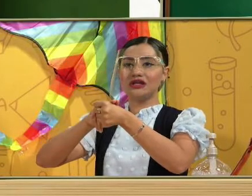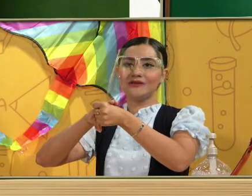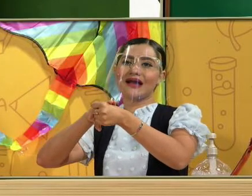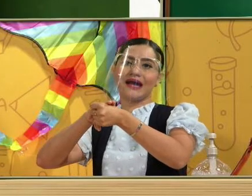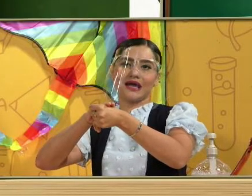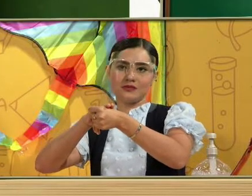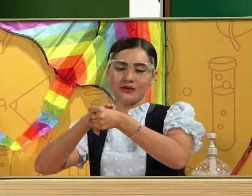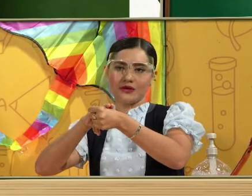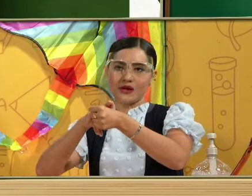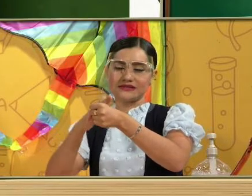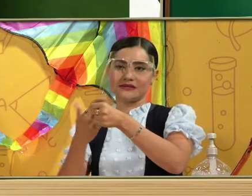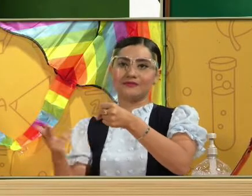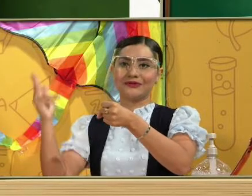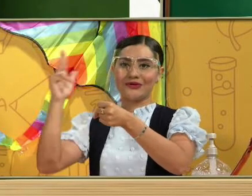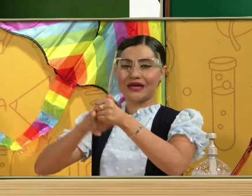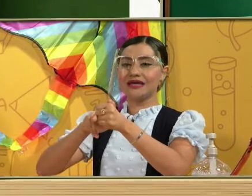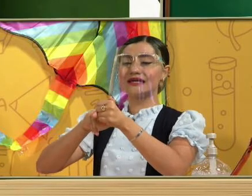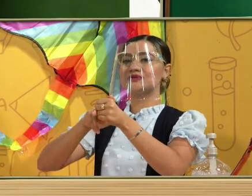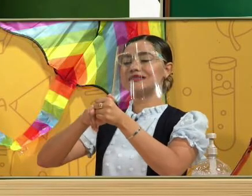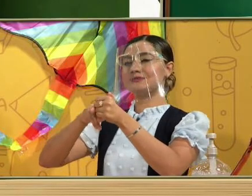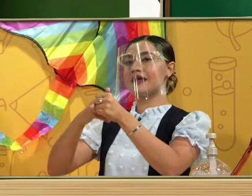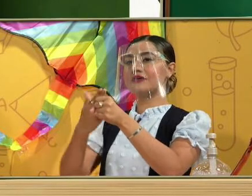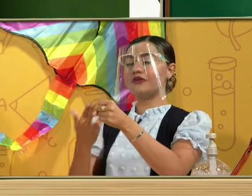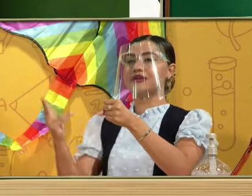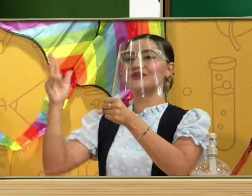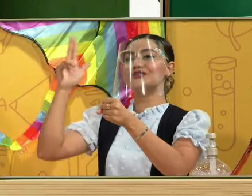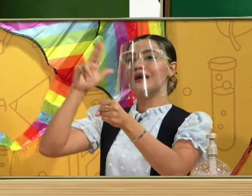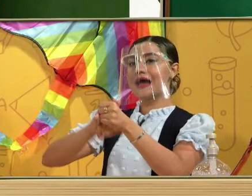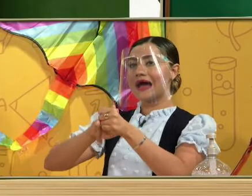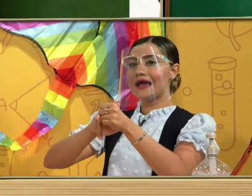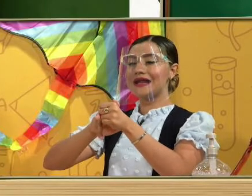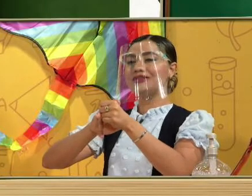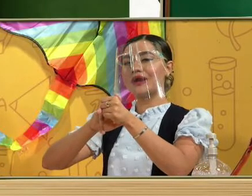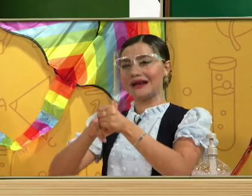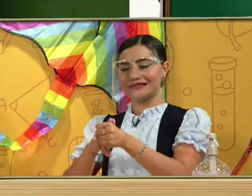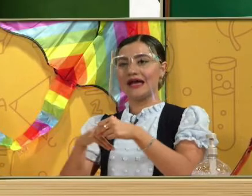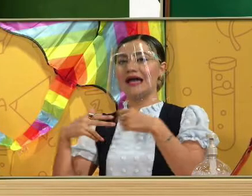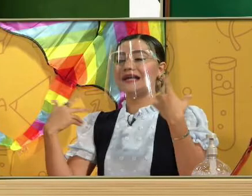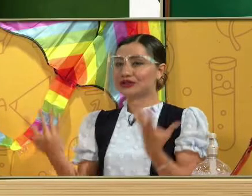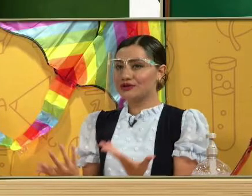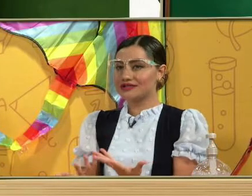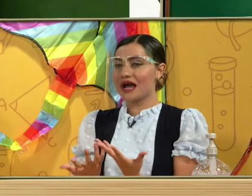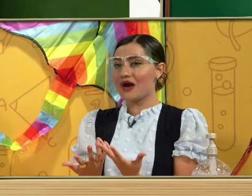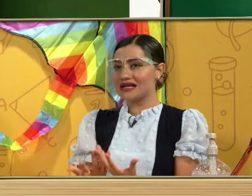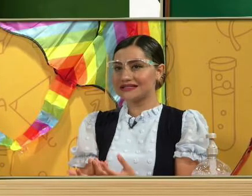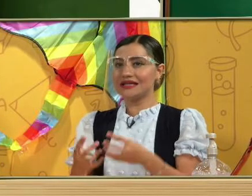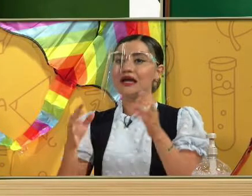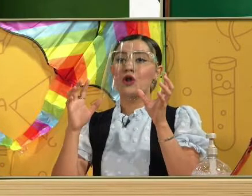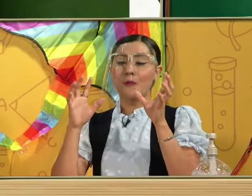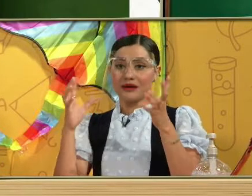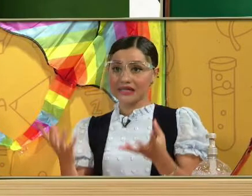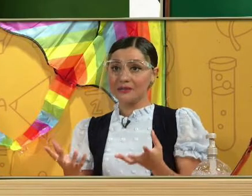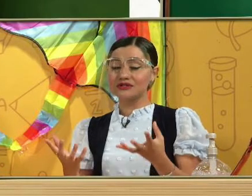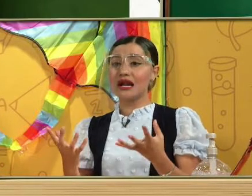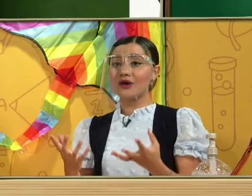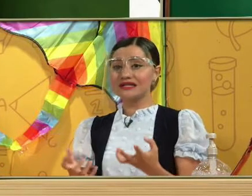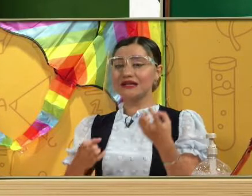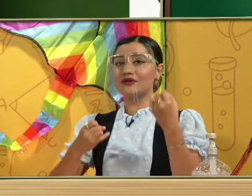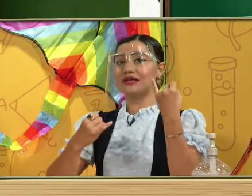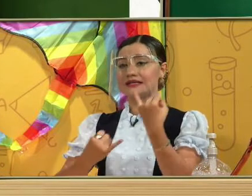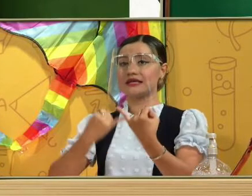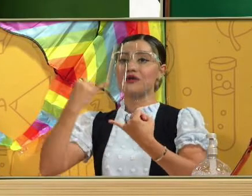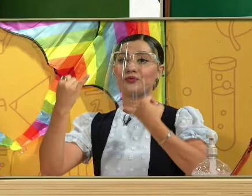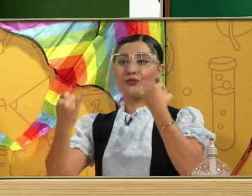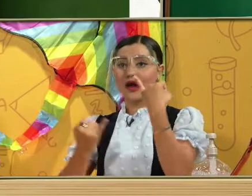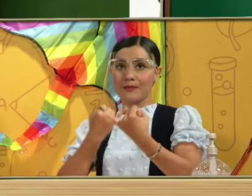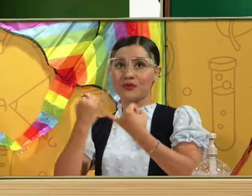movimiento y va a caer en mi mano base. ¿Okay? Esto es para referirnos a naturales. Entonces, ahora sí, completamos la oración